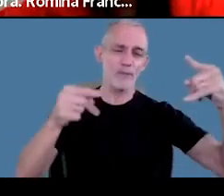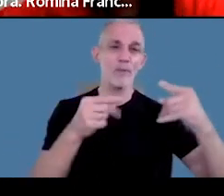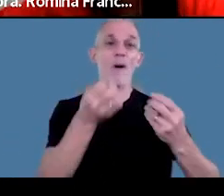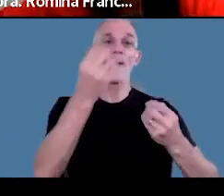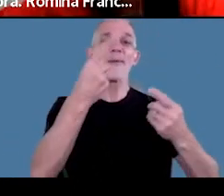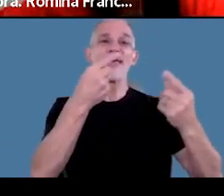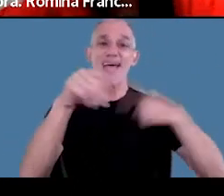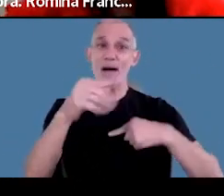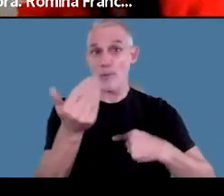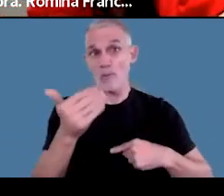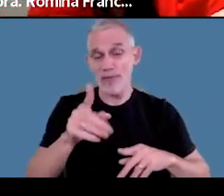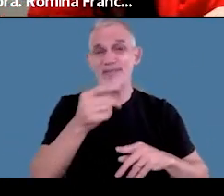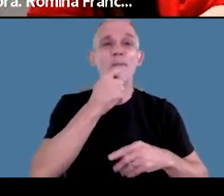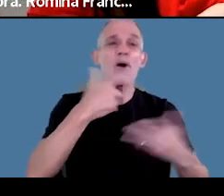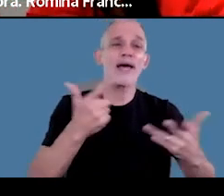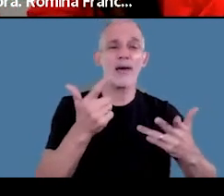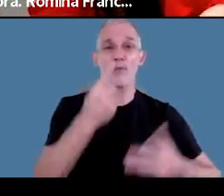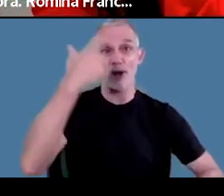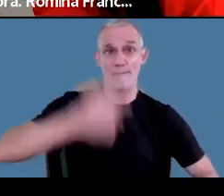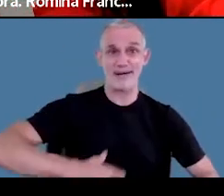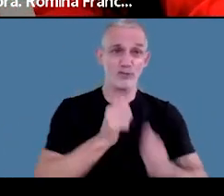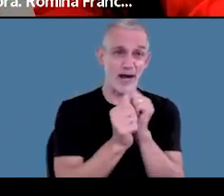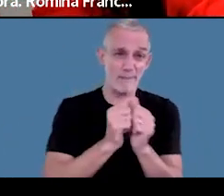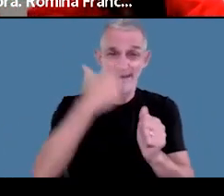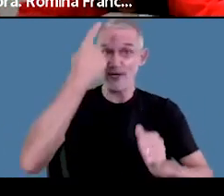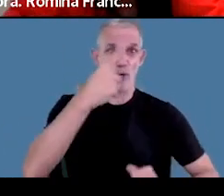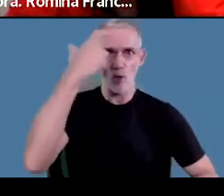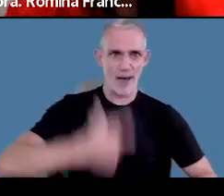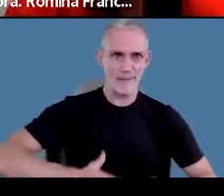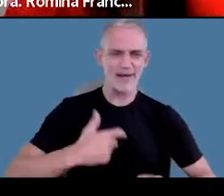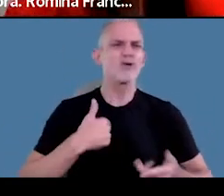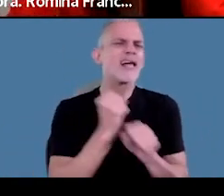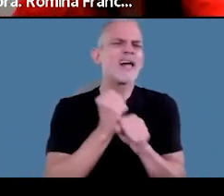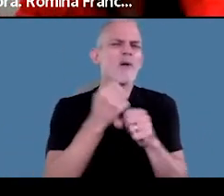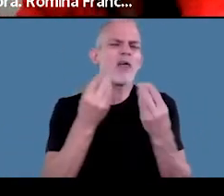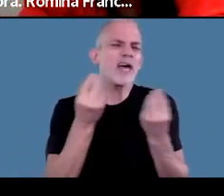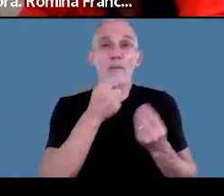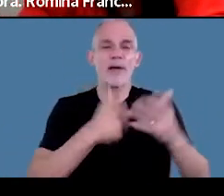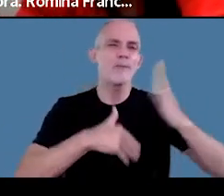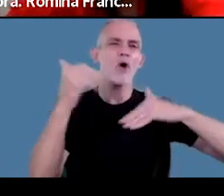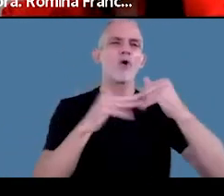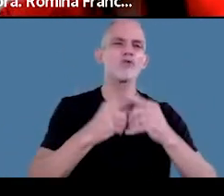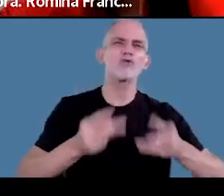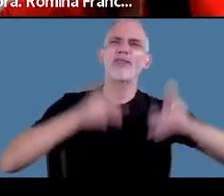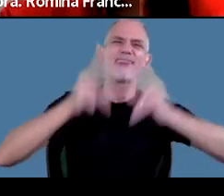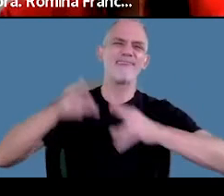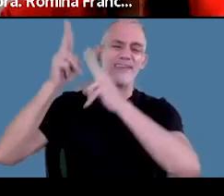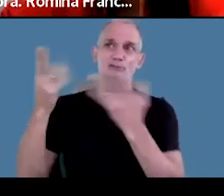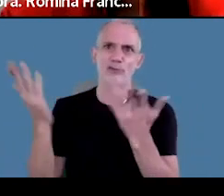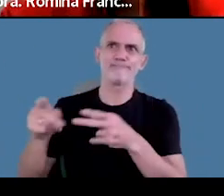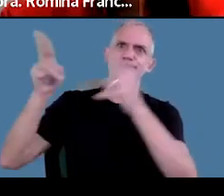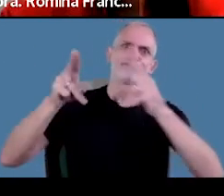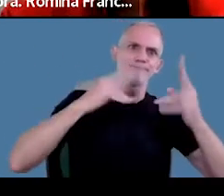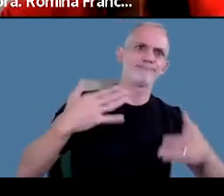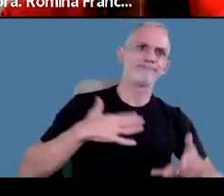que podría ser, por ejemplo, un sujeto empresa unipersonal que se dedique a, no sé, construcción de edificios o construcción